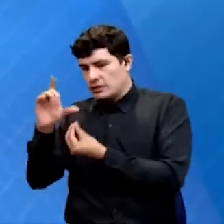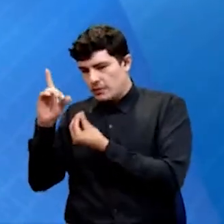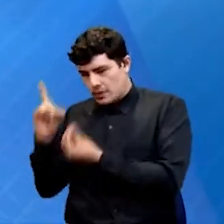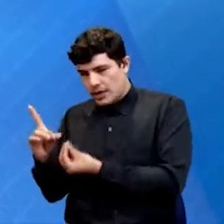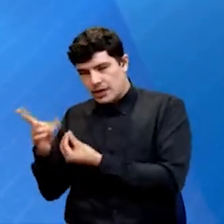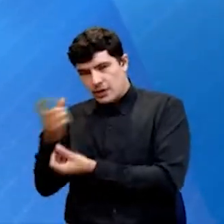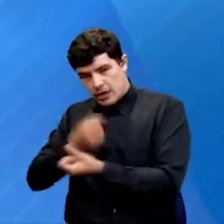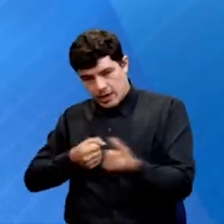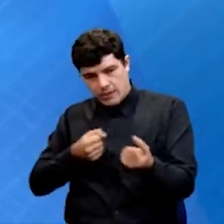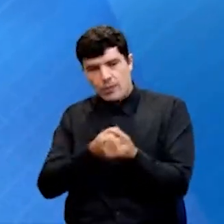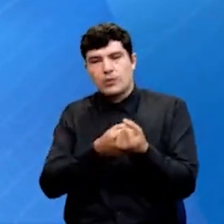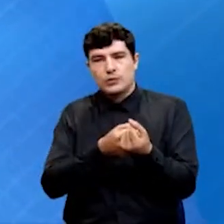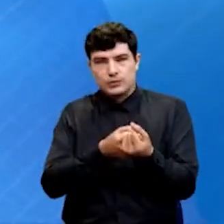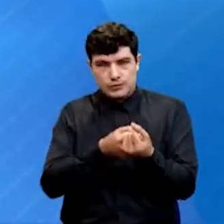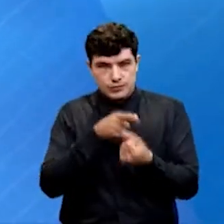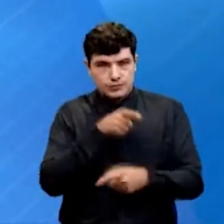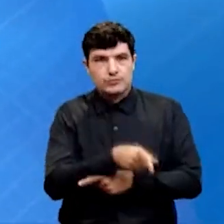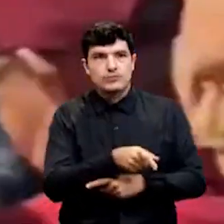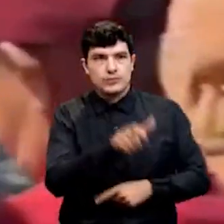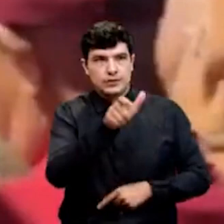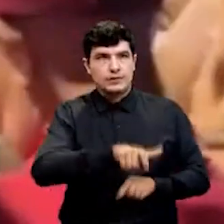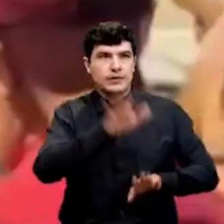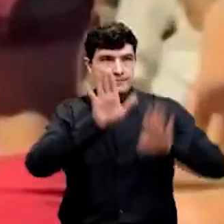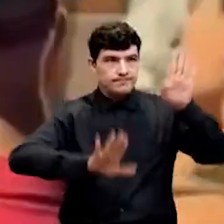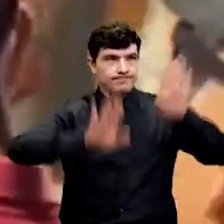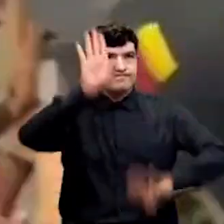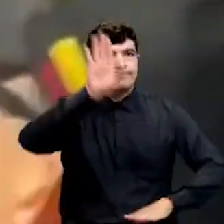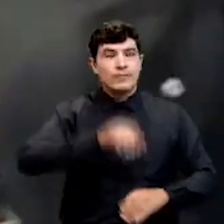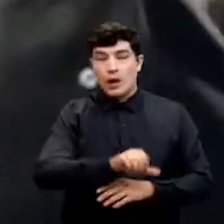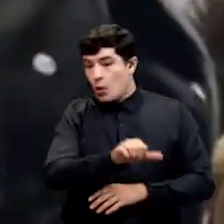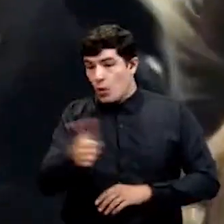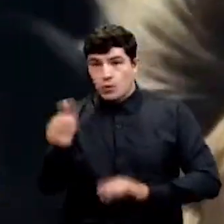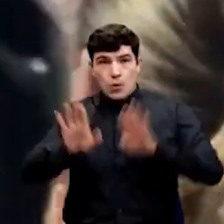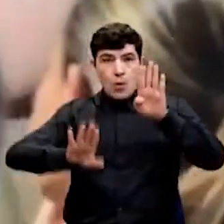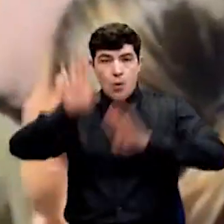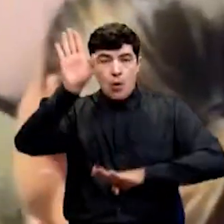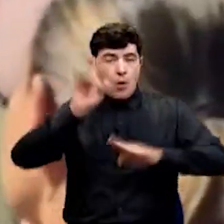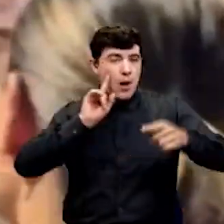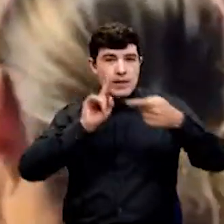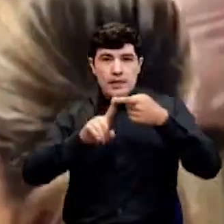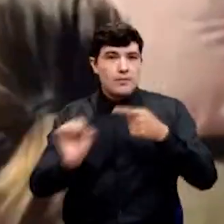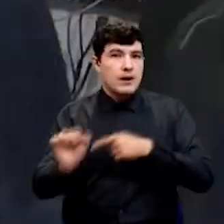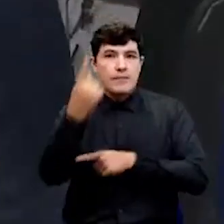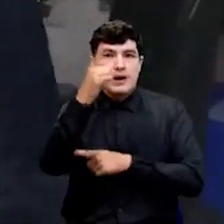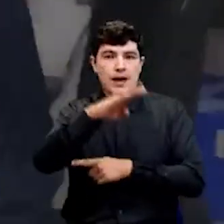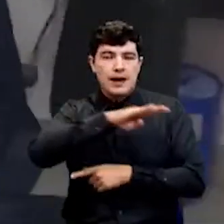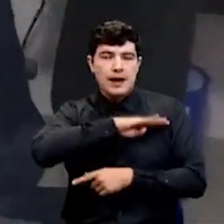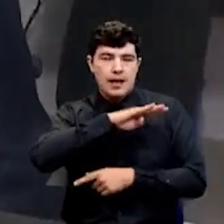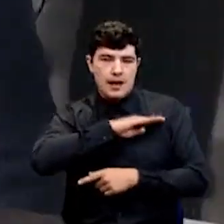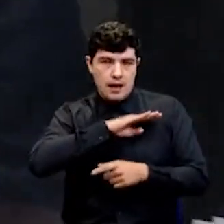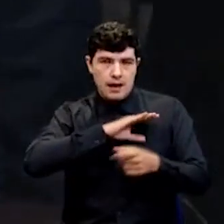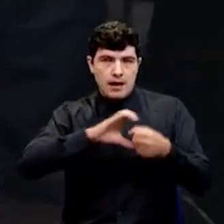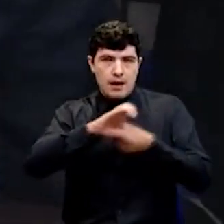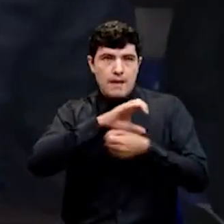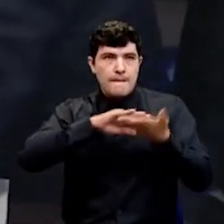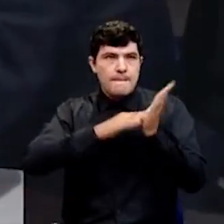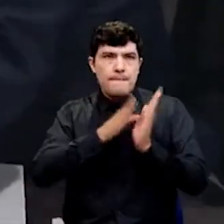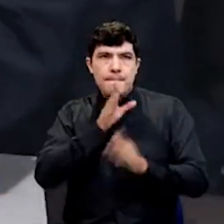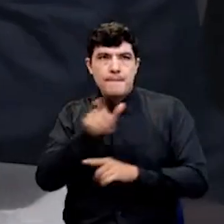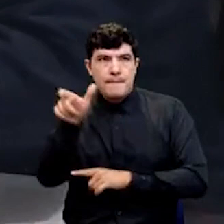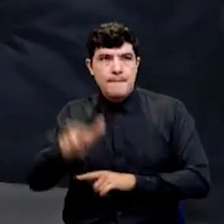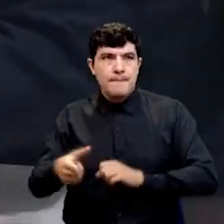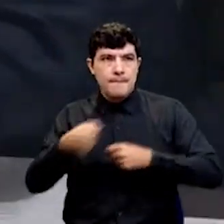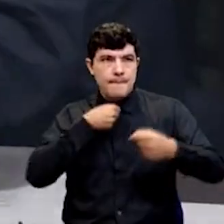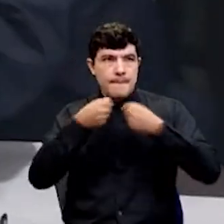del Partido Demócrata Colombiano. Otro candidato que busca ser el primer mandatario de los florideños es el periodista